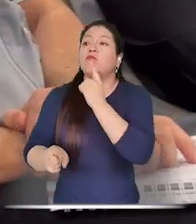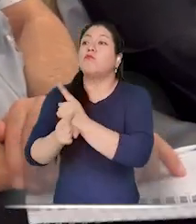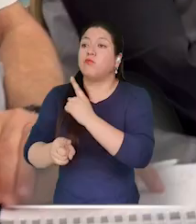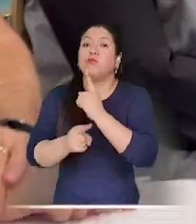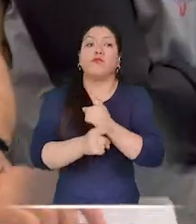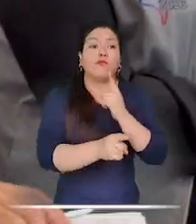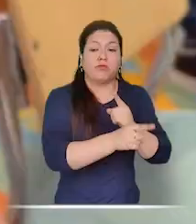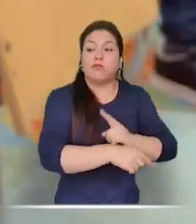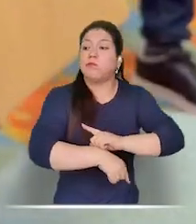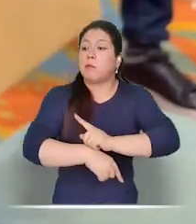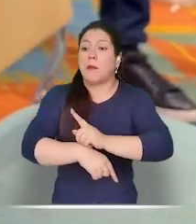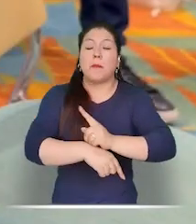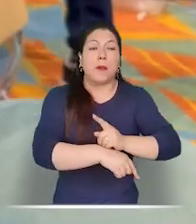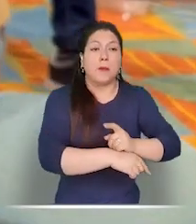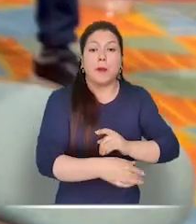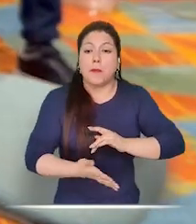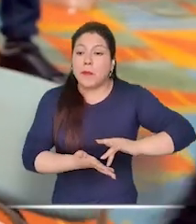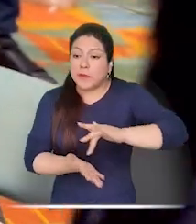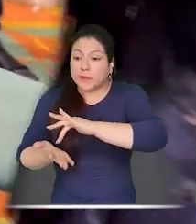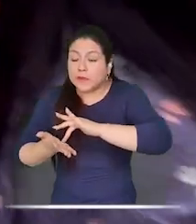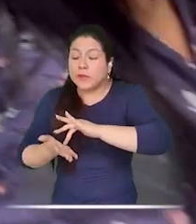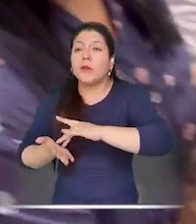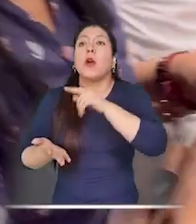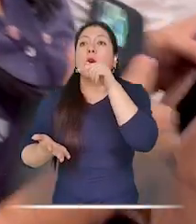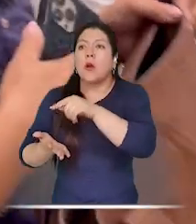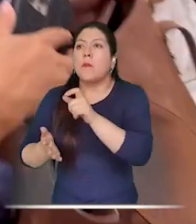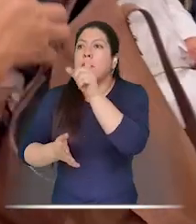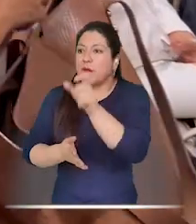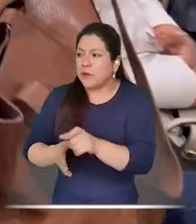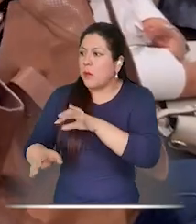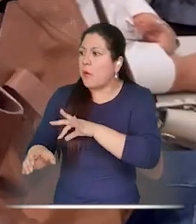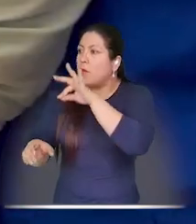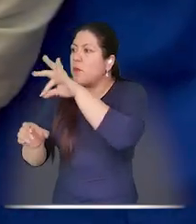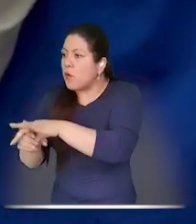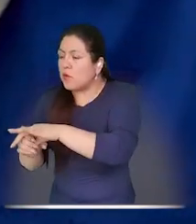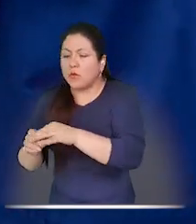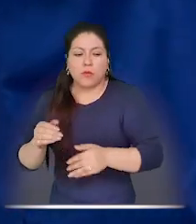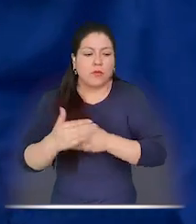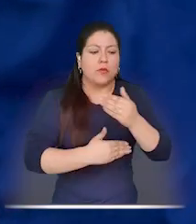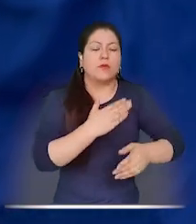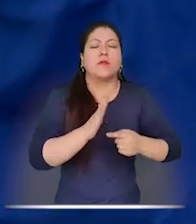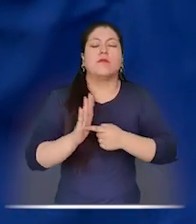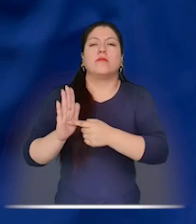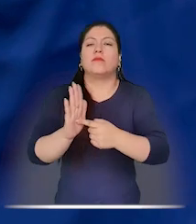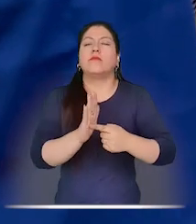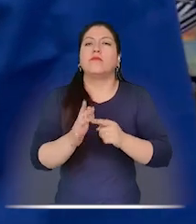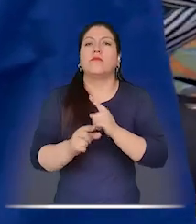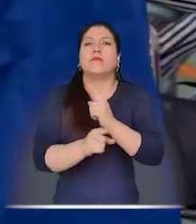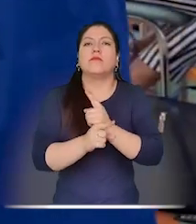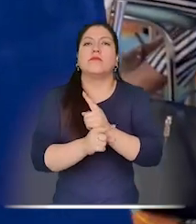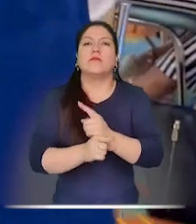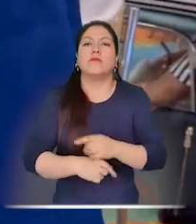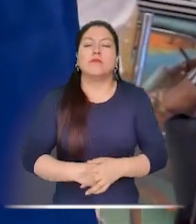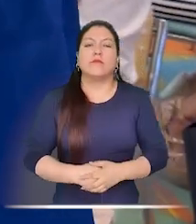efectivo la participación tanto del votante como del proceso de transparencia.